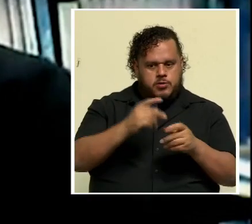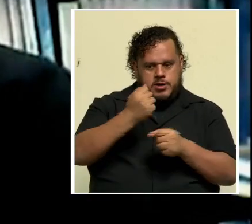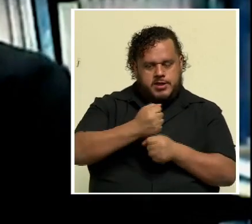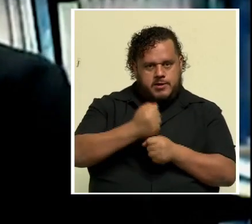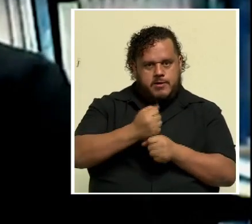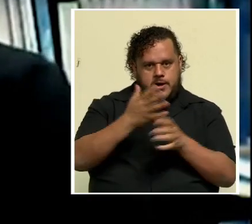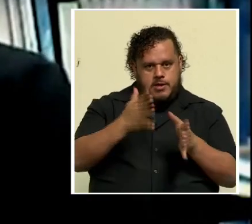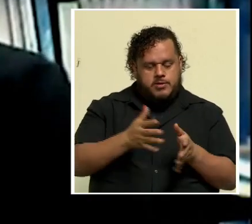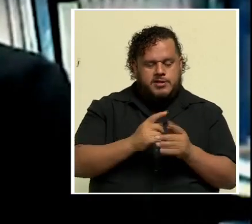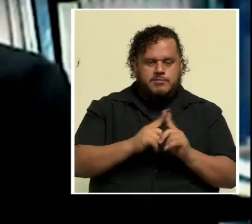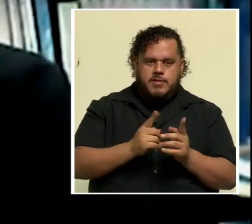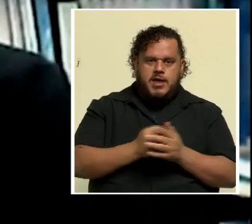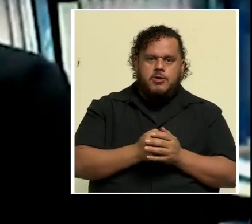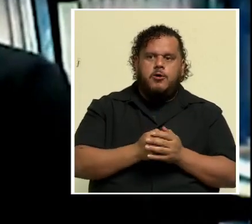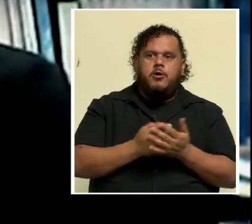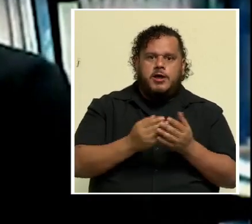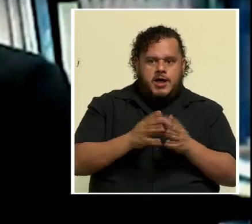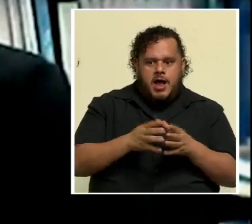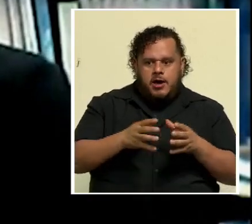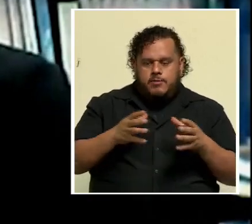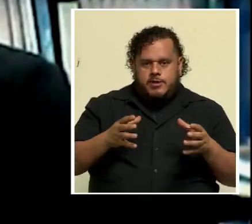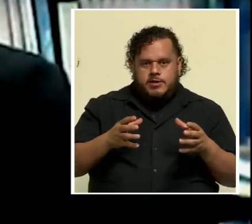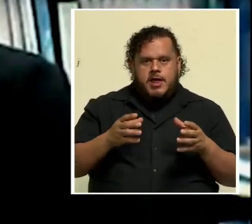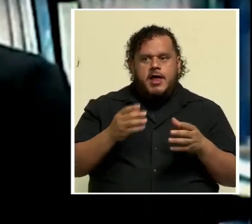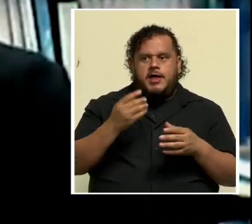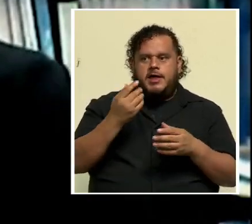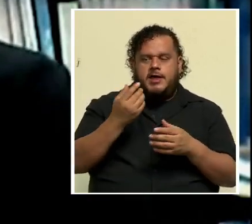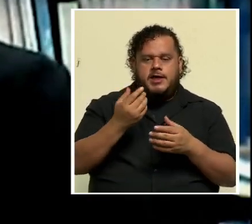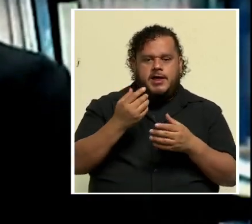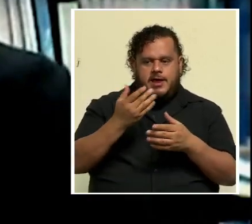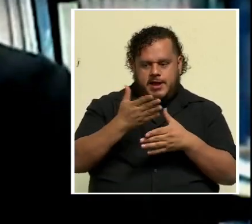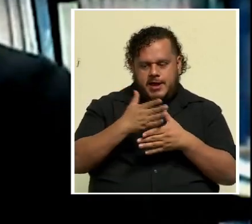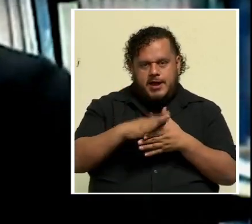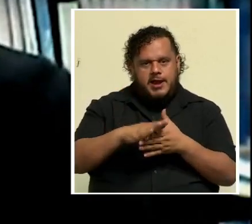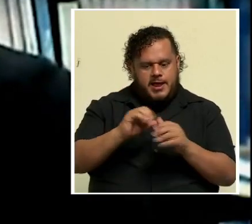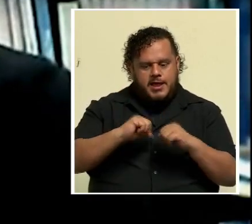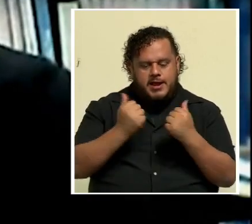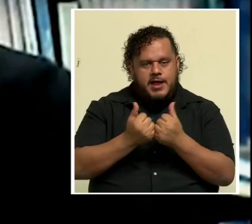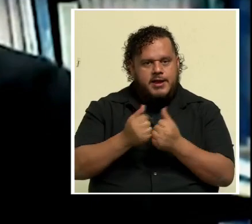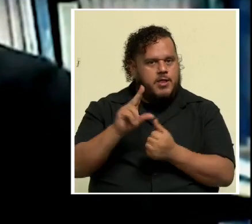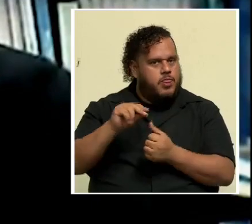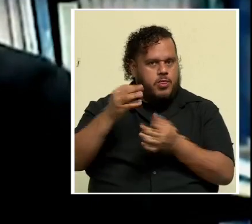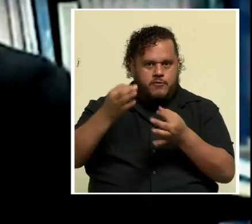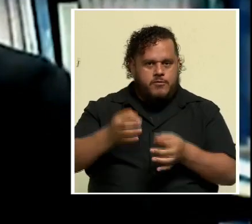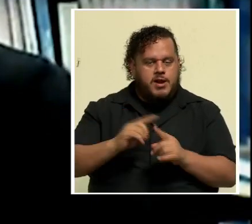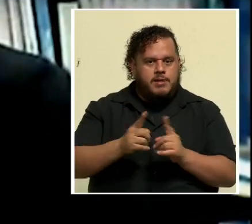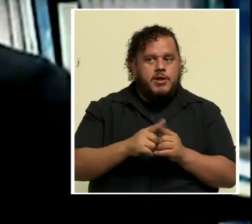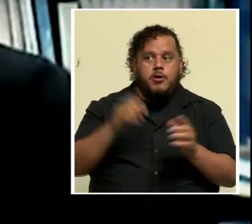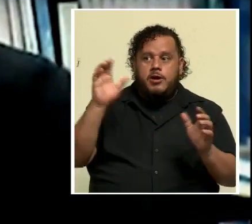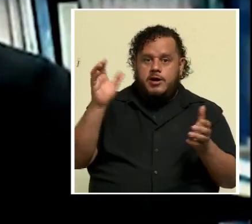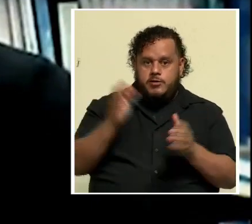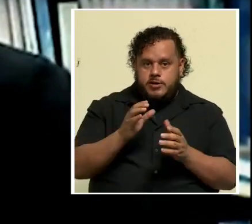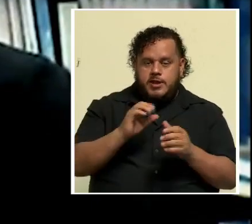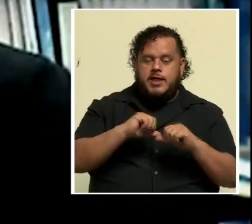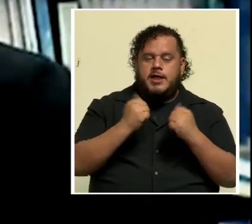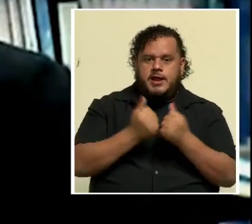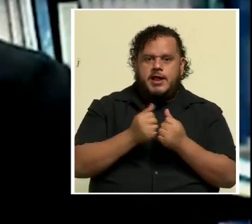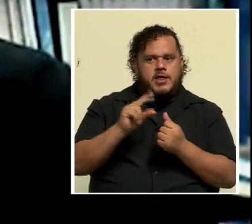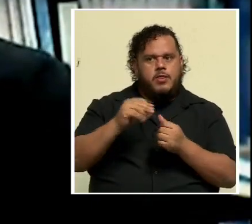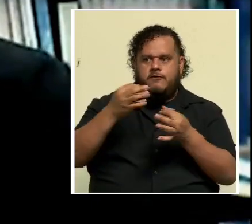redujo también de la cantidad de personas empleadas en el sector informal. Lo que pasa es que la reducción de las personas en el sector informal fue más